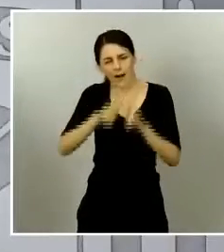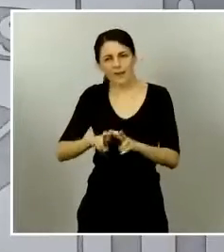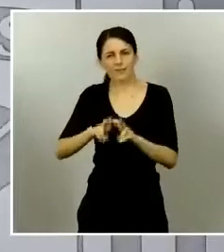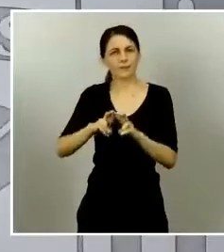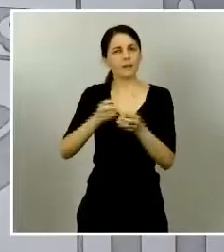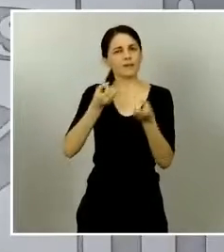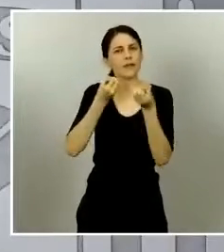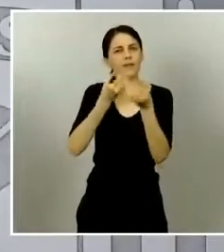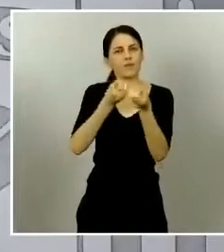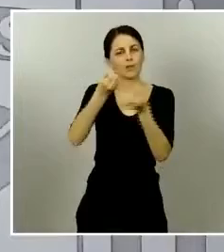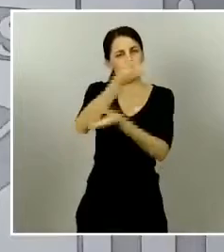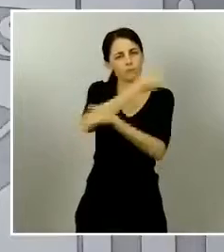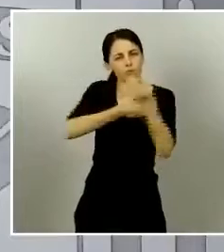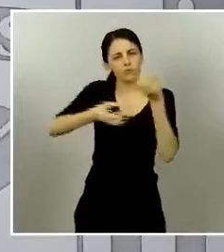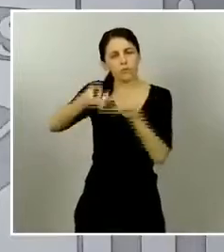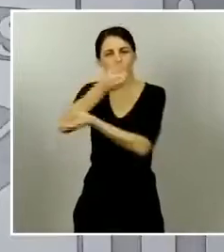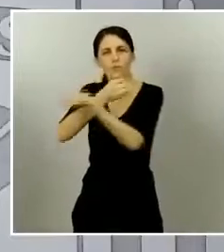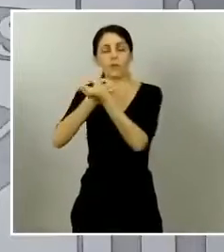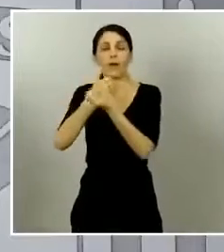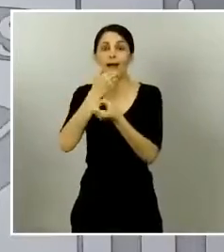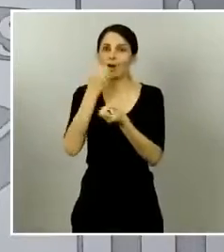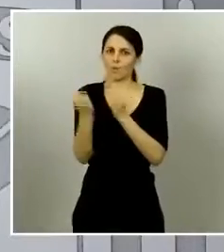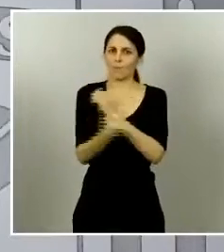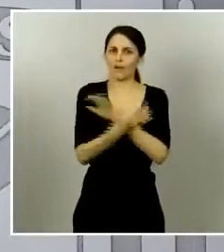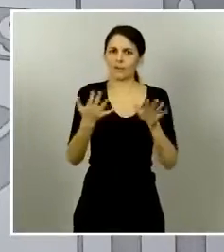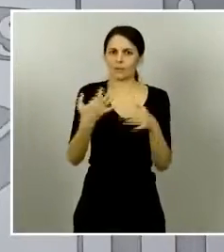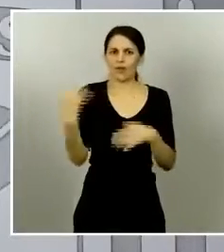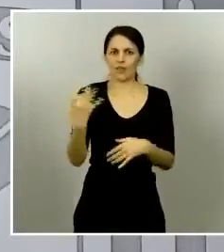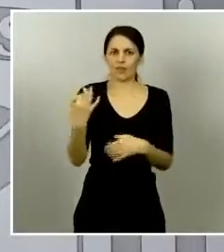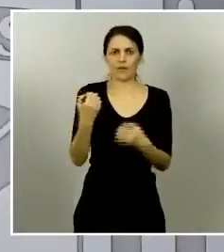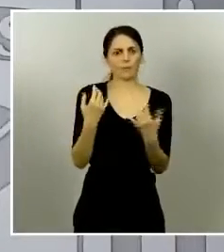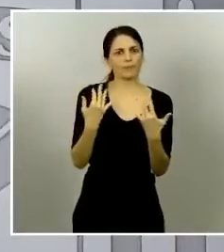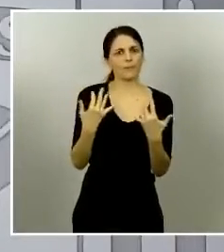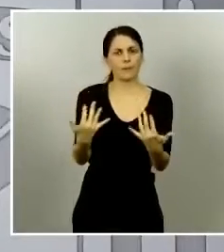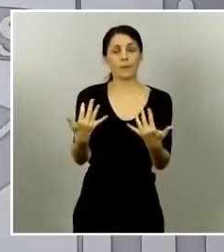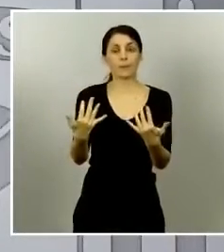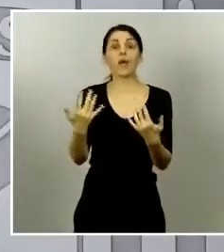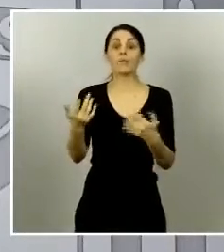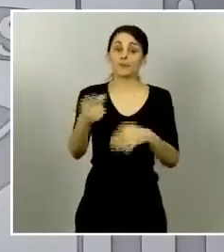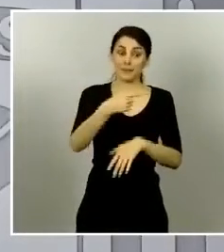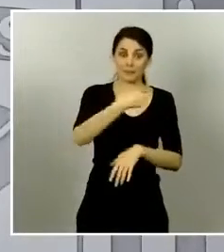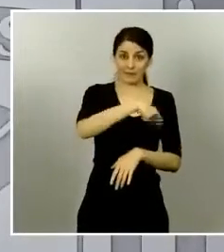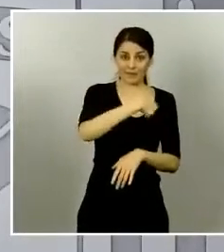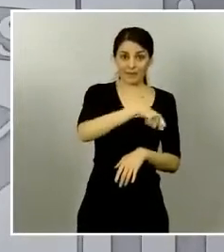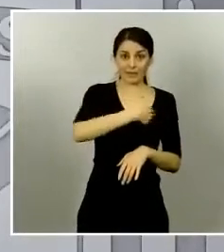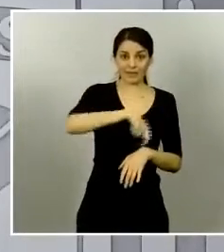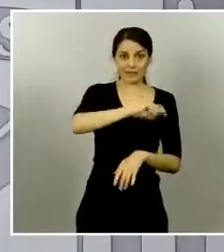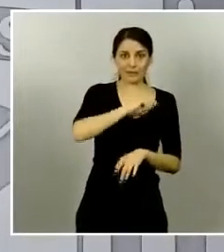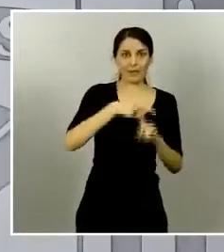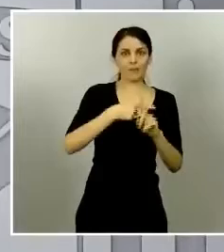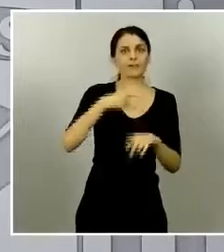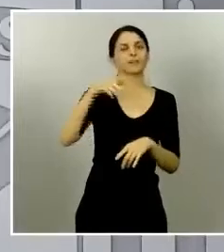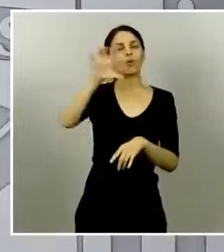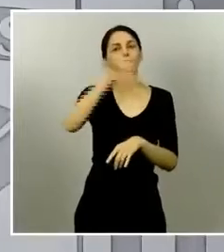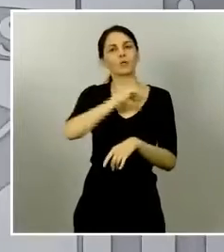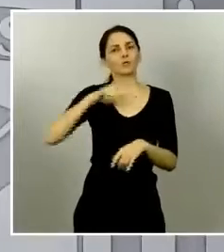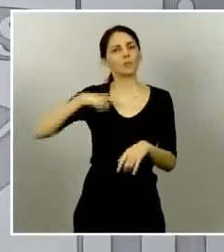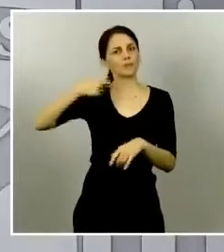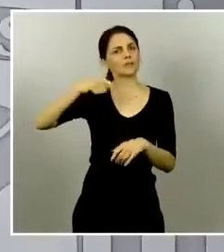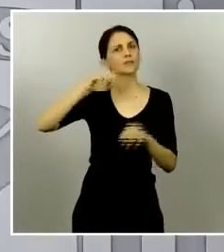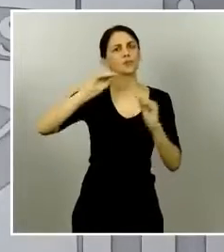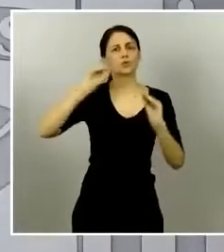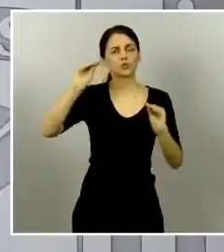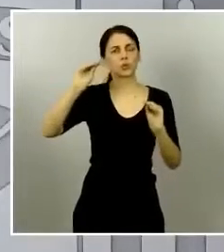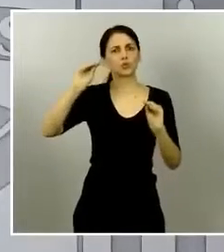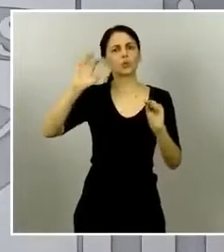de debate común, donde el intercambio de información pudiera correr de forma más rápida y el presidente, conjuntamente con los